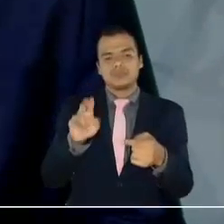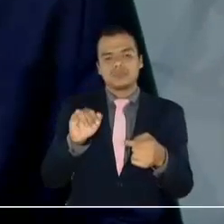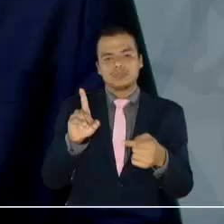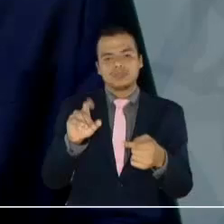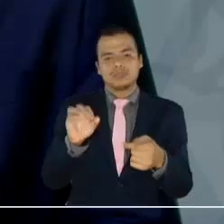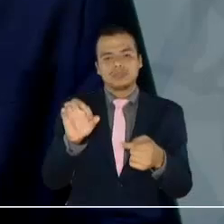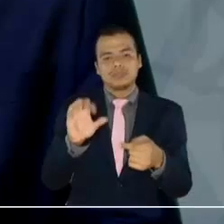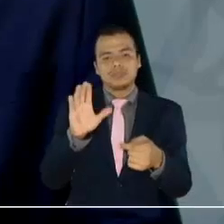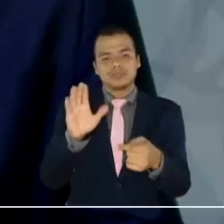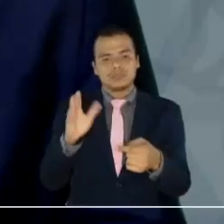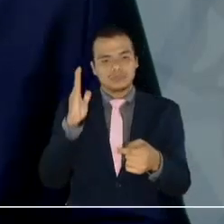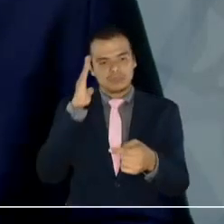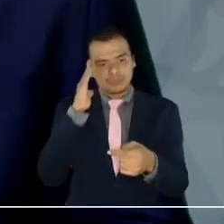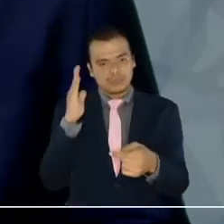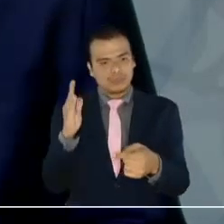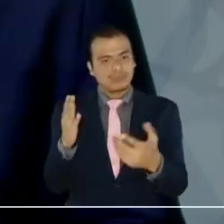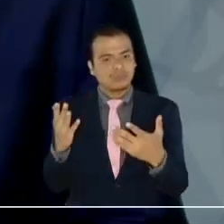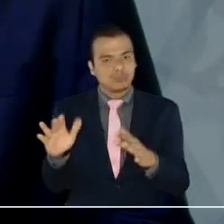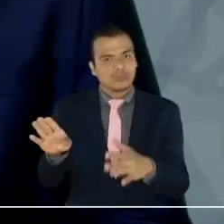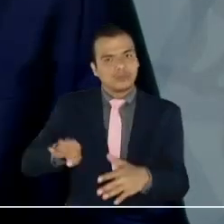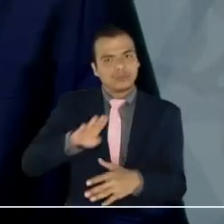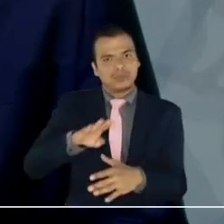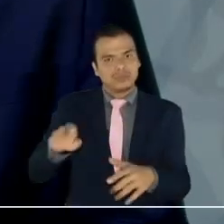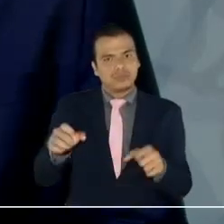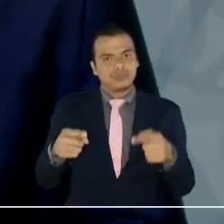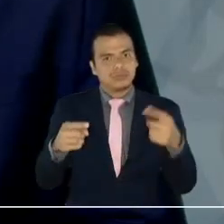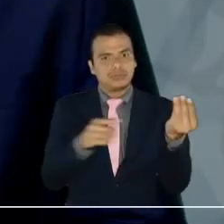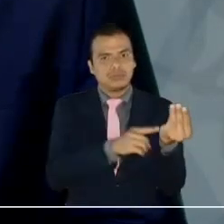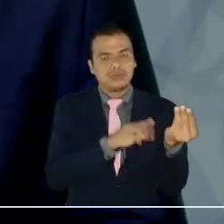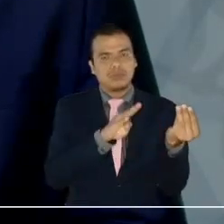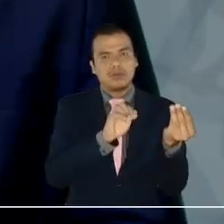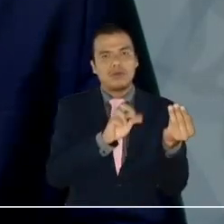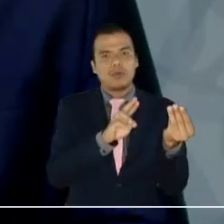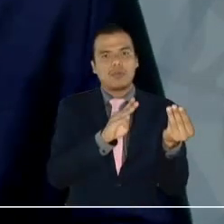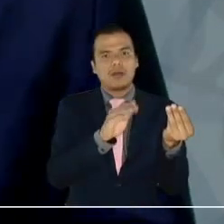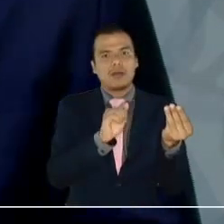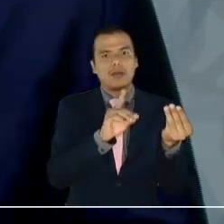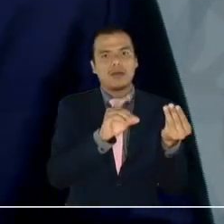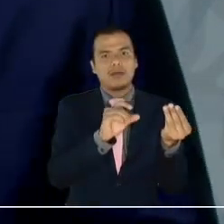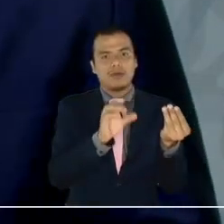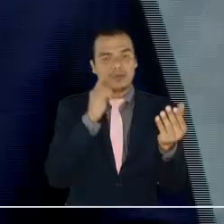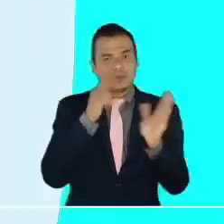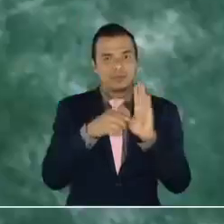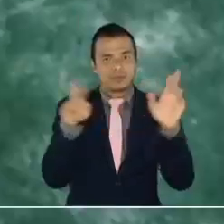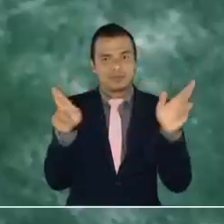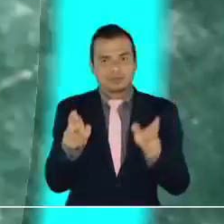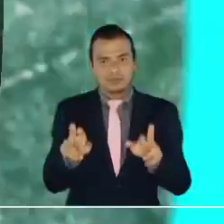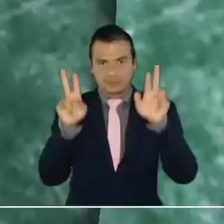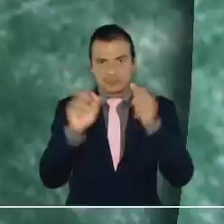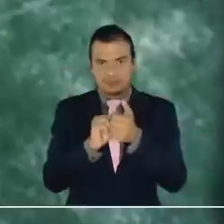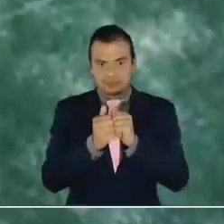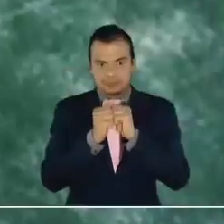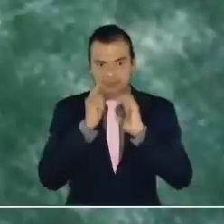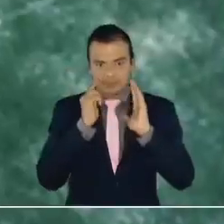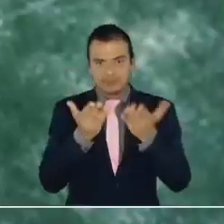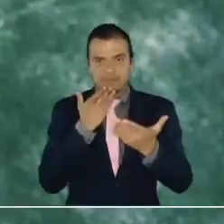Mundial en enero del próximo año. Con esto cerramos con nuestro panorama deportivo Deportes por Hoy. Feliz tarde.